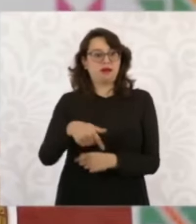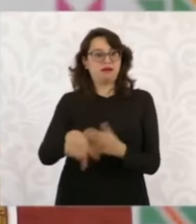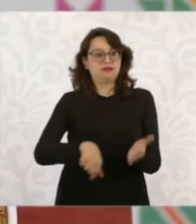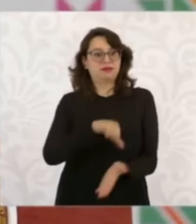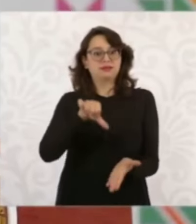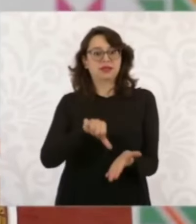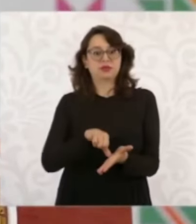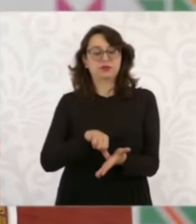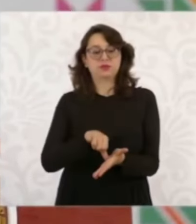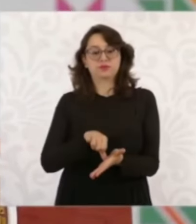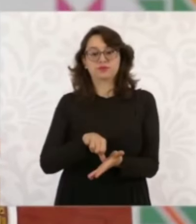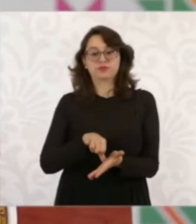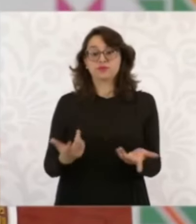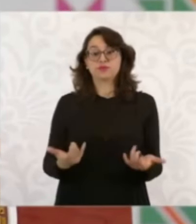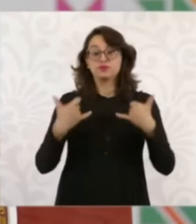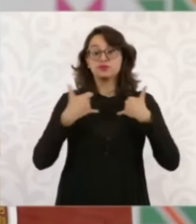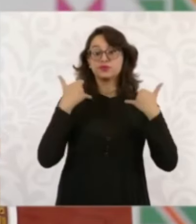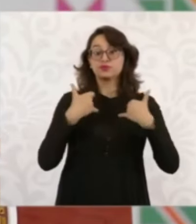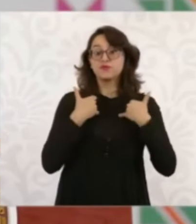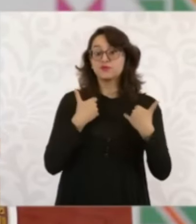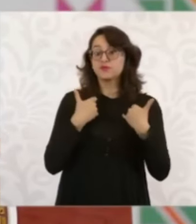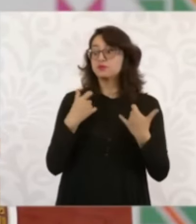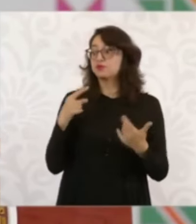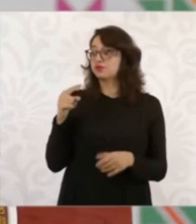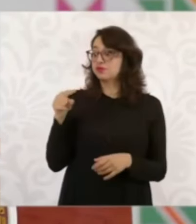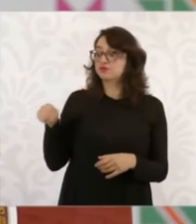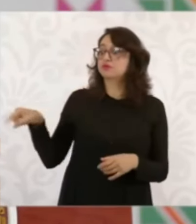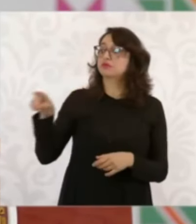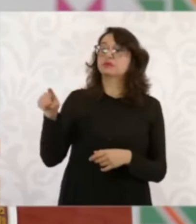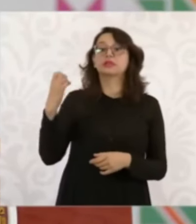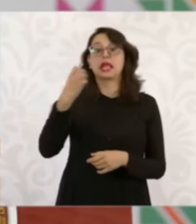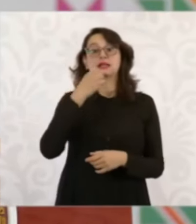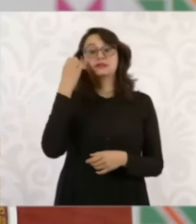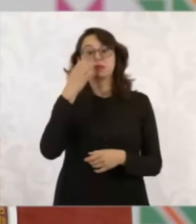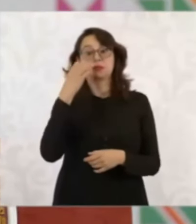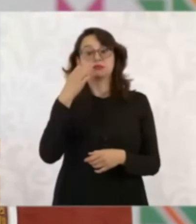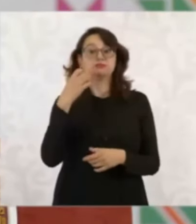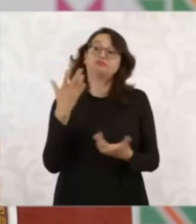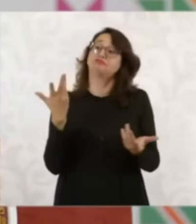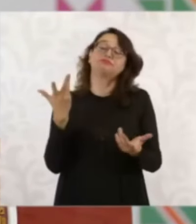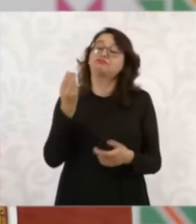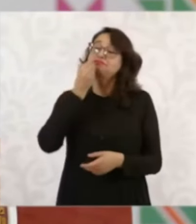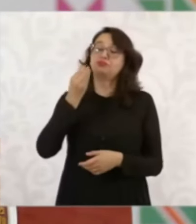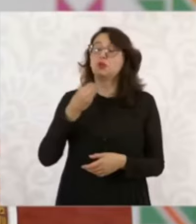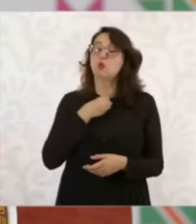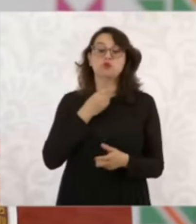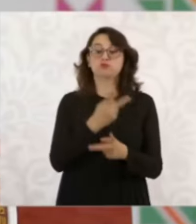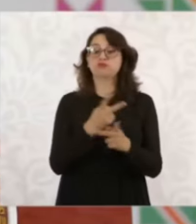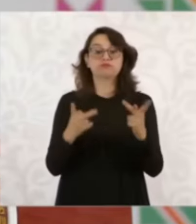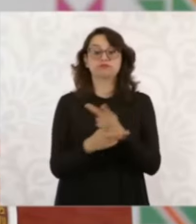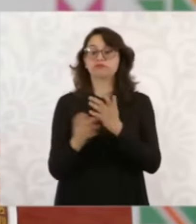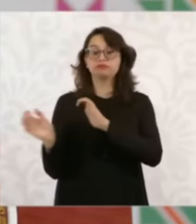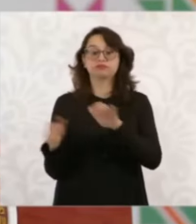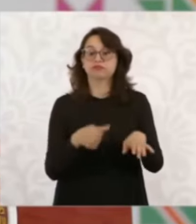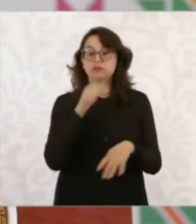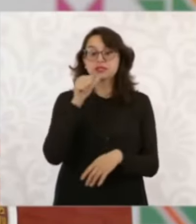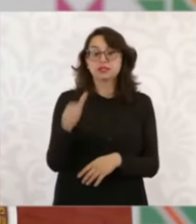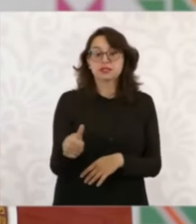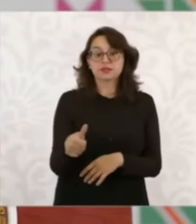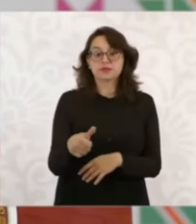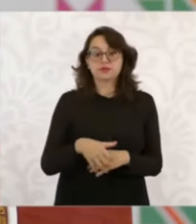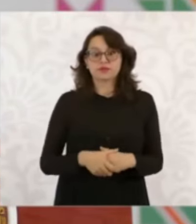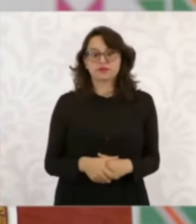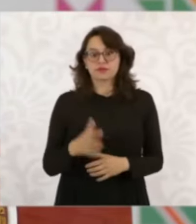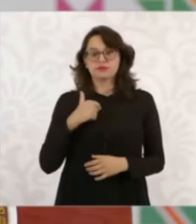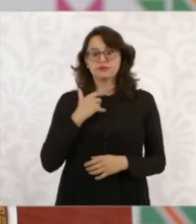metropolitana. Y muchos jóvenes por el examen de admisión no habían entrado a la prepa. Y a mí me